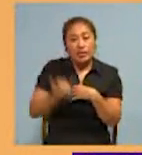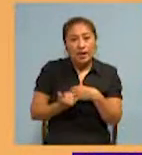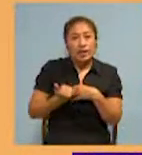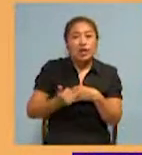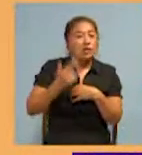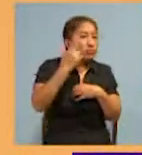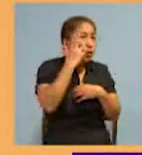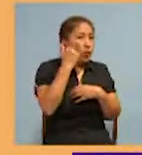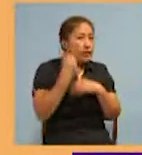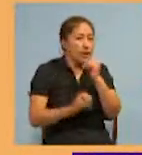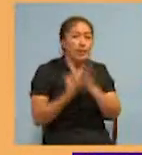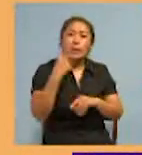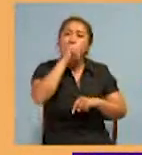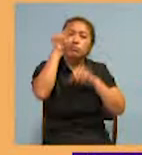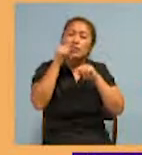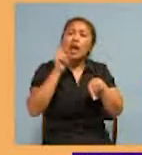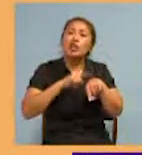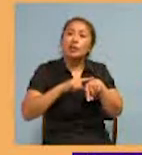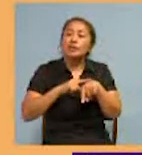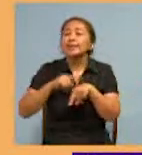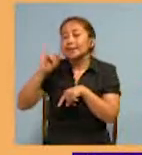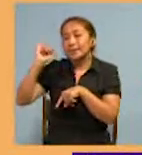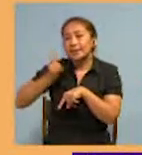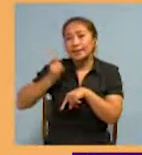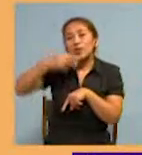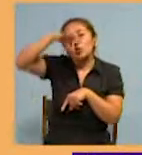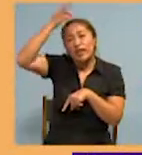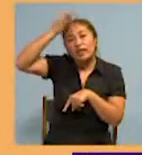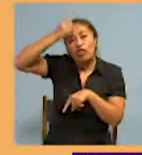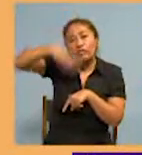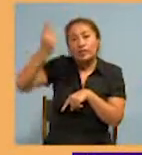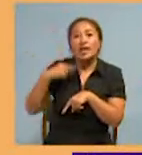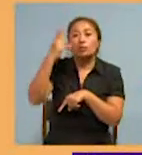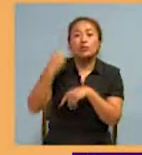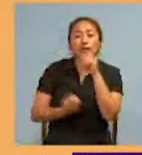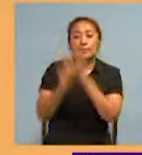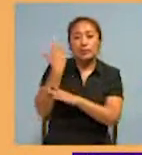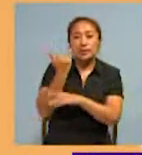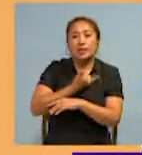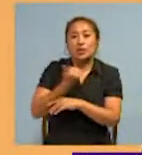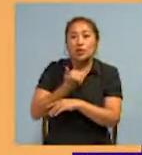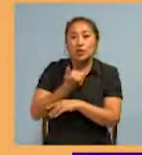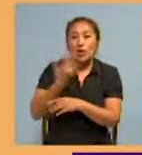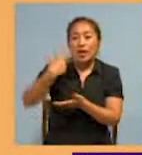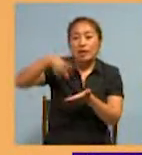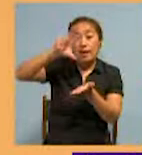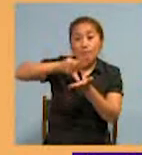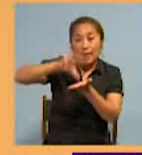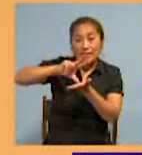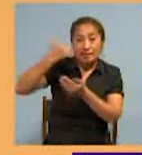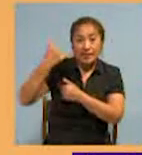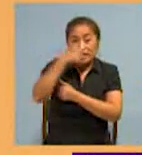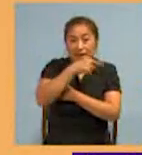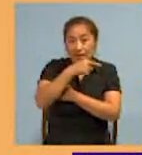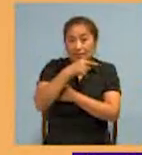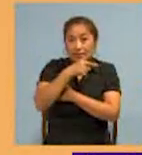mucha gente que preguntaba qué hora de la mañana va a ser el acto lo vamos a hacer en el parque lineal que que se